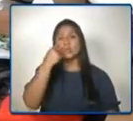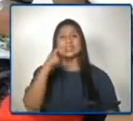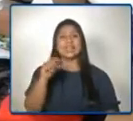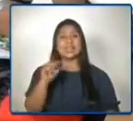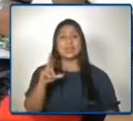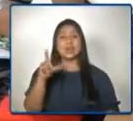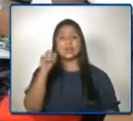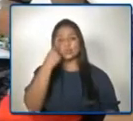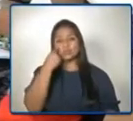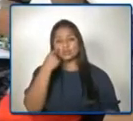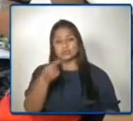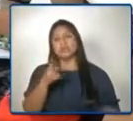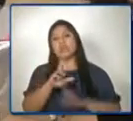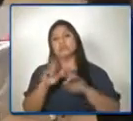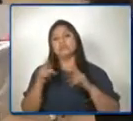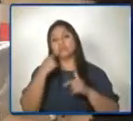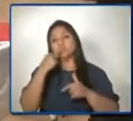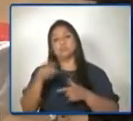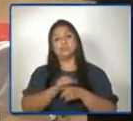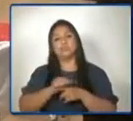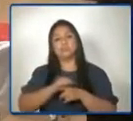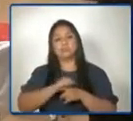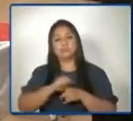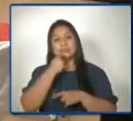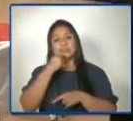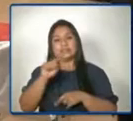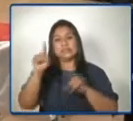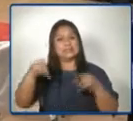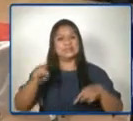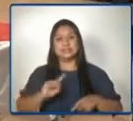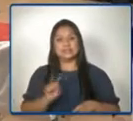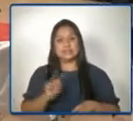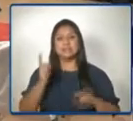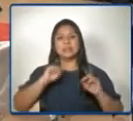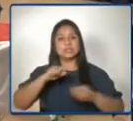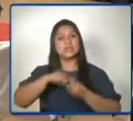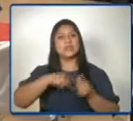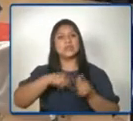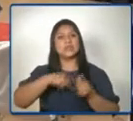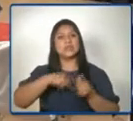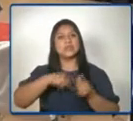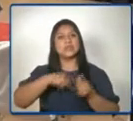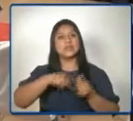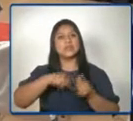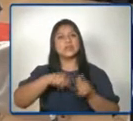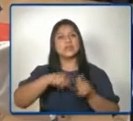obviamente por sus entrenamientos y más, no ha estado con nosotros, pero está su familia, así que